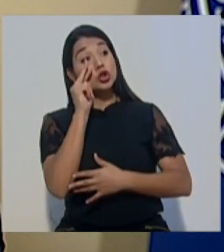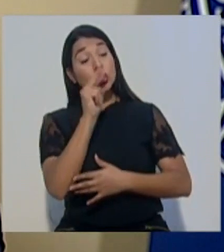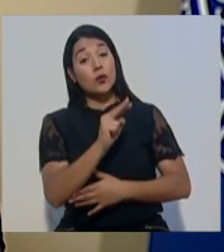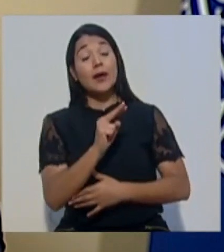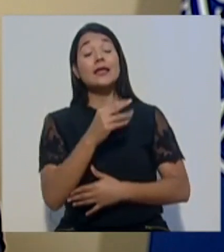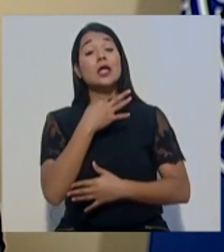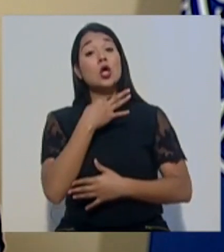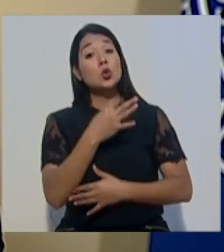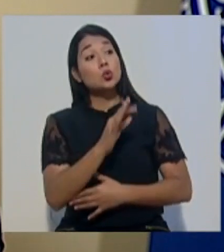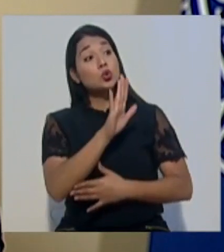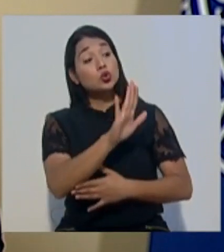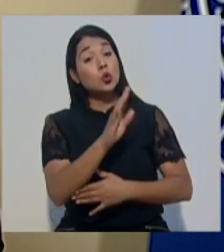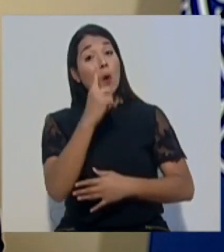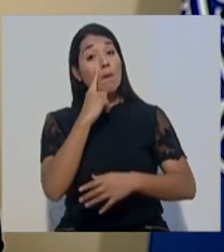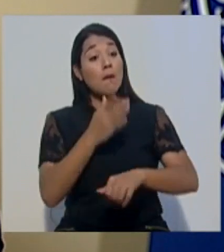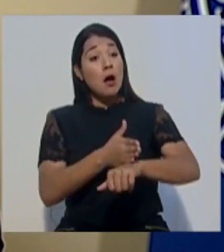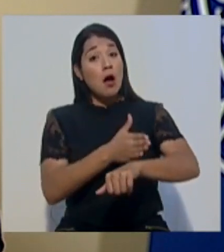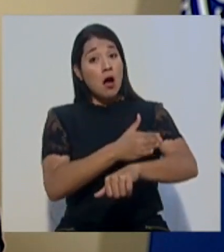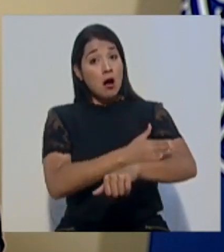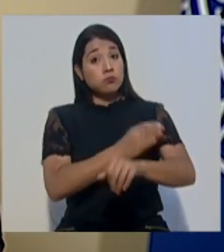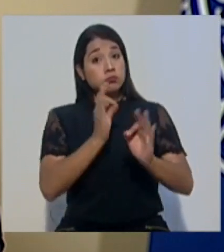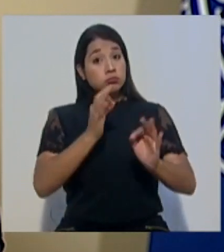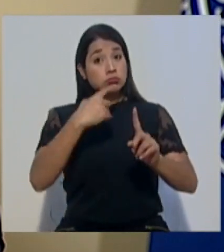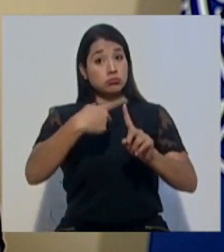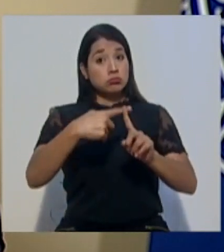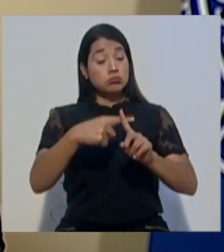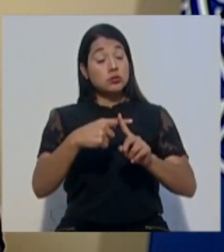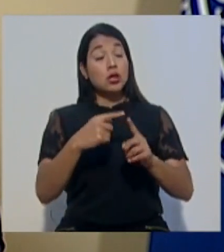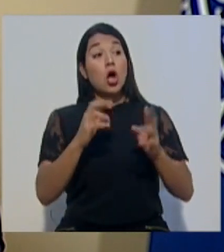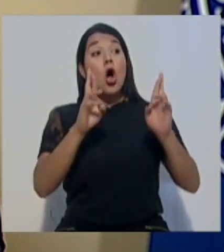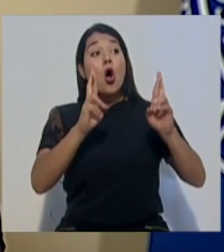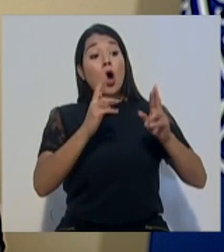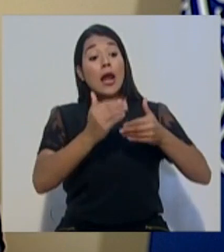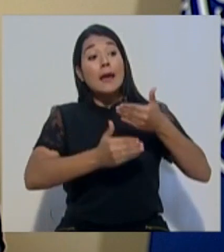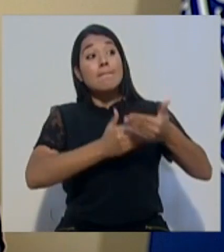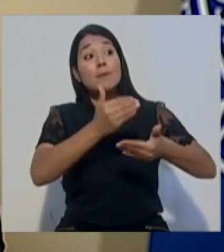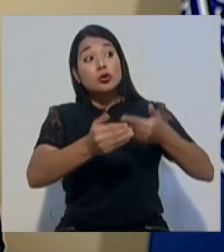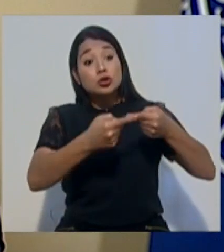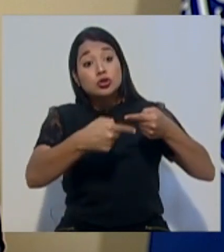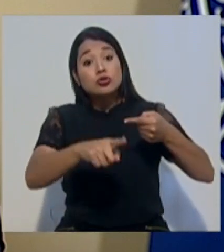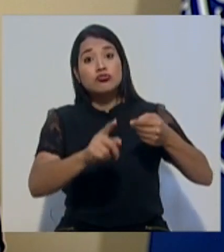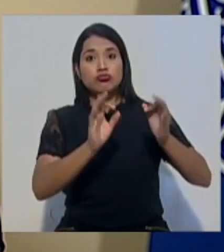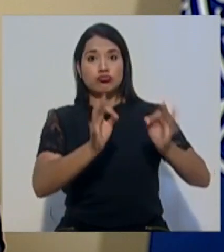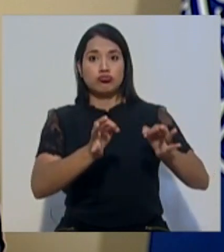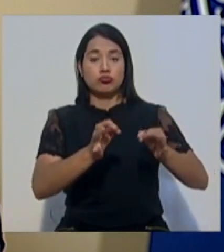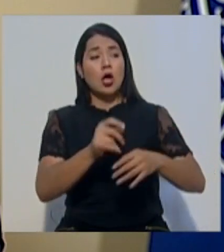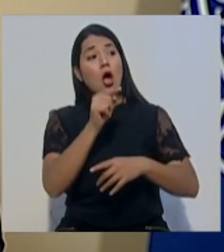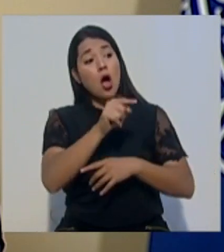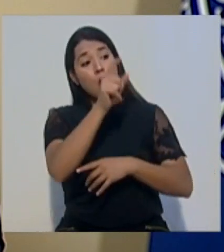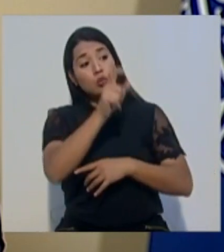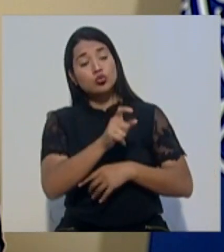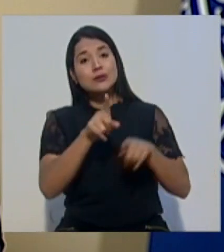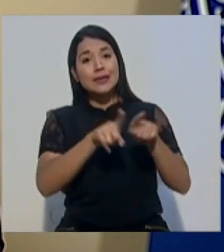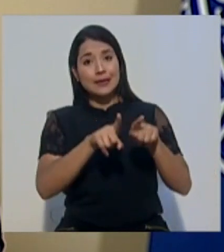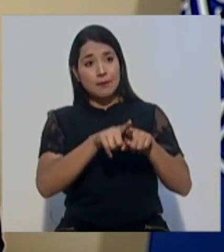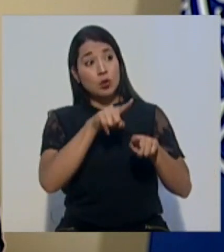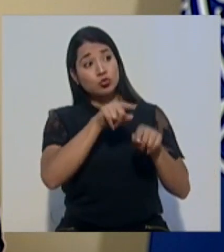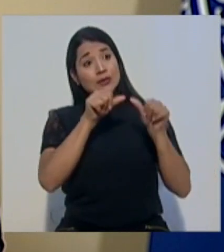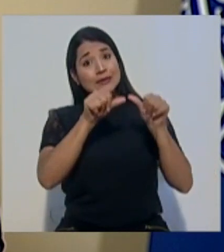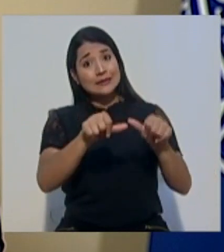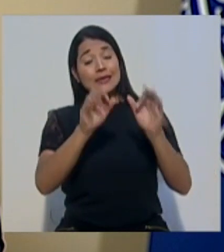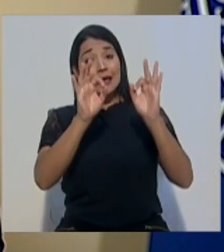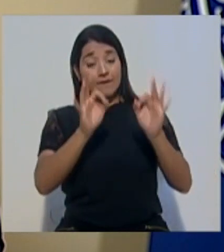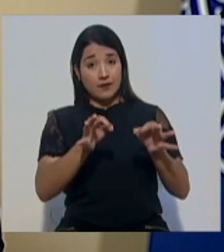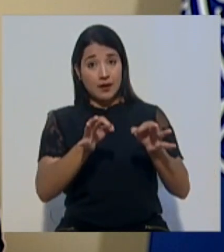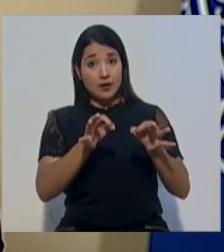haya evolucionado positivamente y desearle lo mejor en los procedimientos que tiene pendientes, y a vos también que estés bien, aún que estás